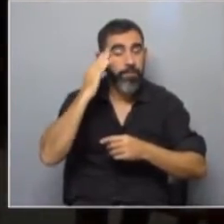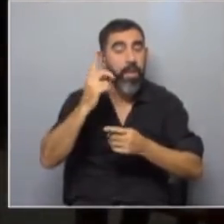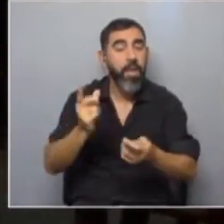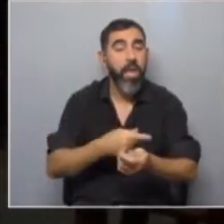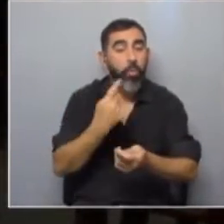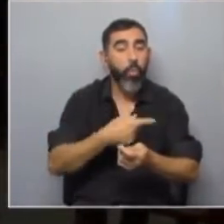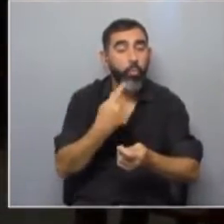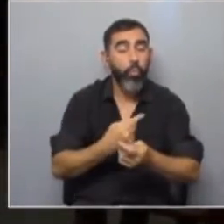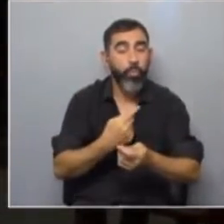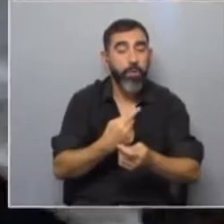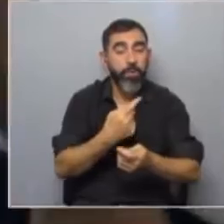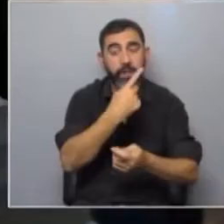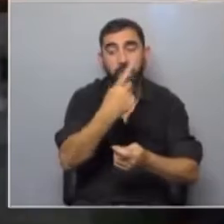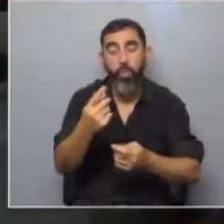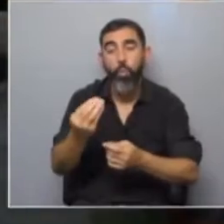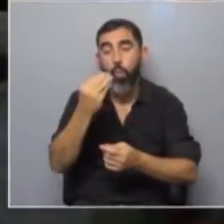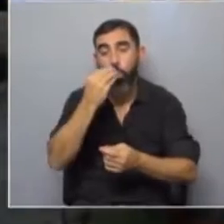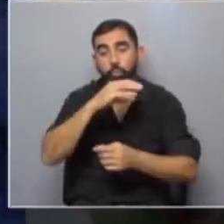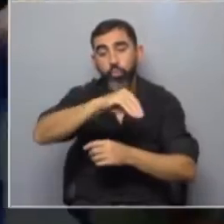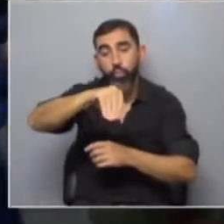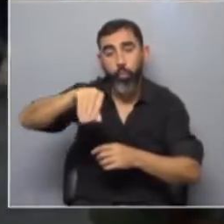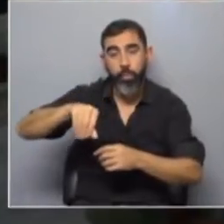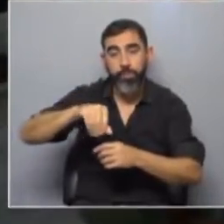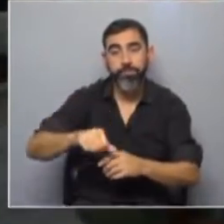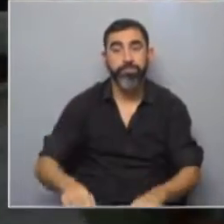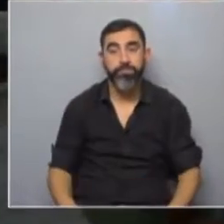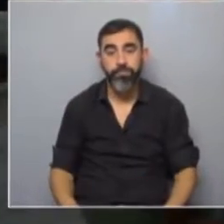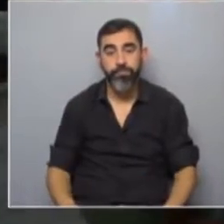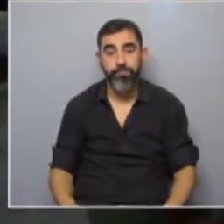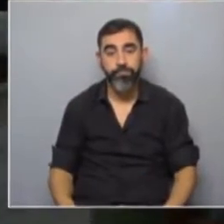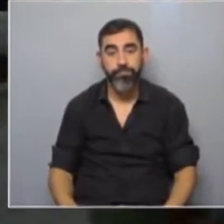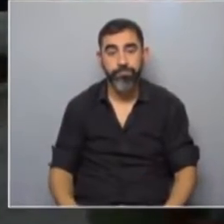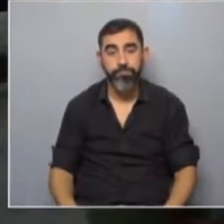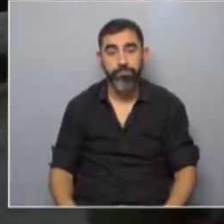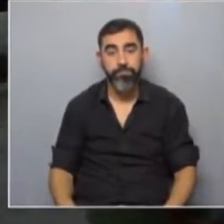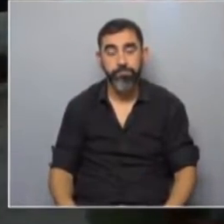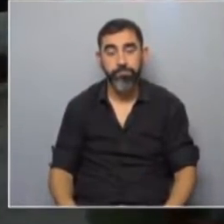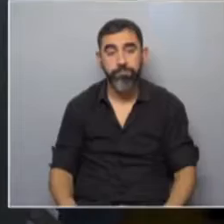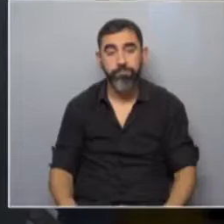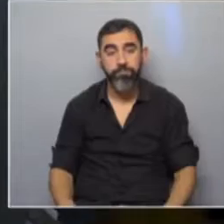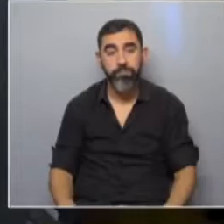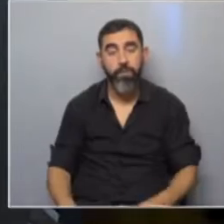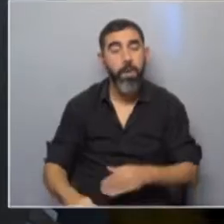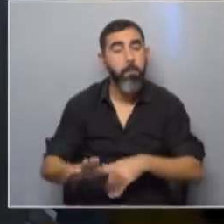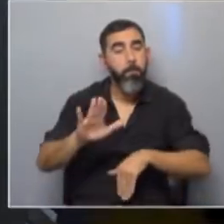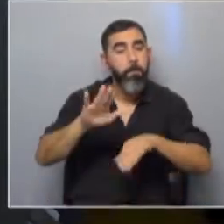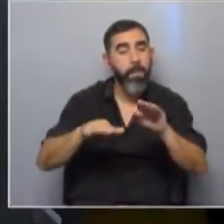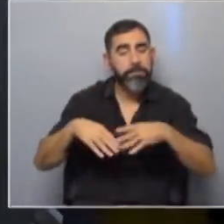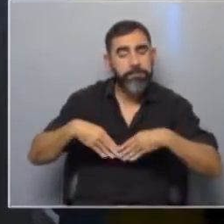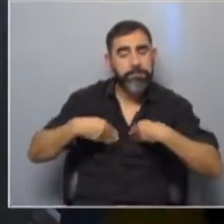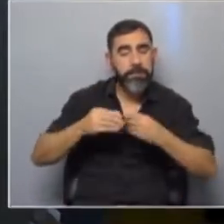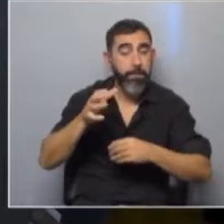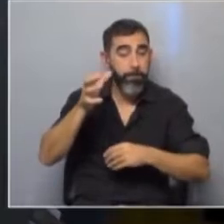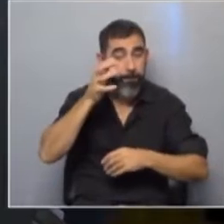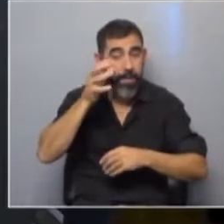prácticas de consumo o de uso de sal discrecional también. Entonces, en este sentido, cuanto mayor es la percepción